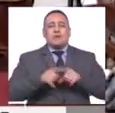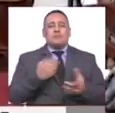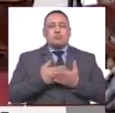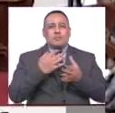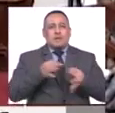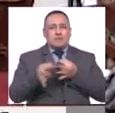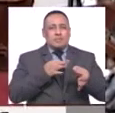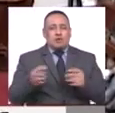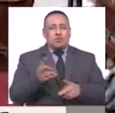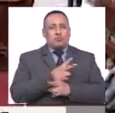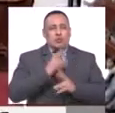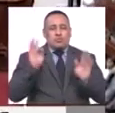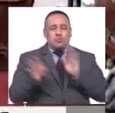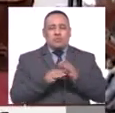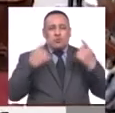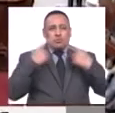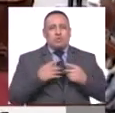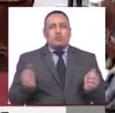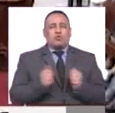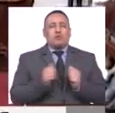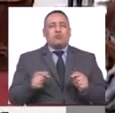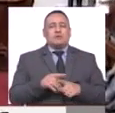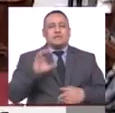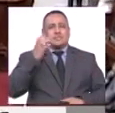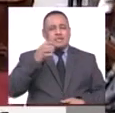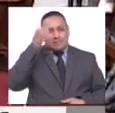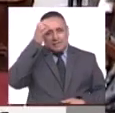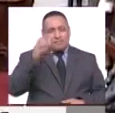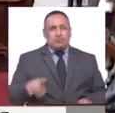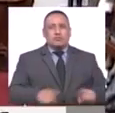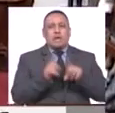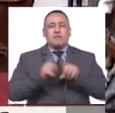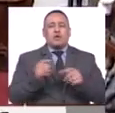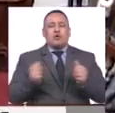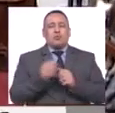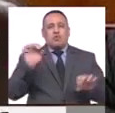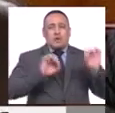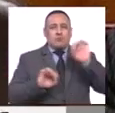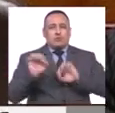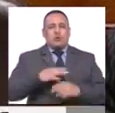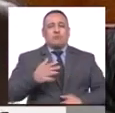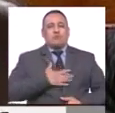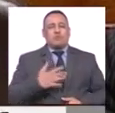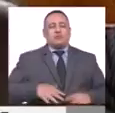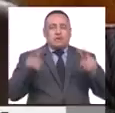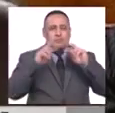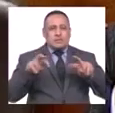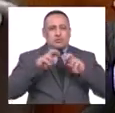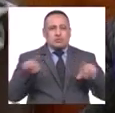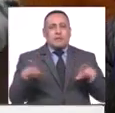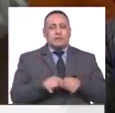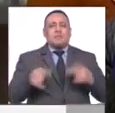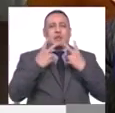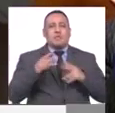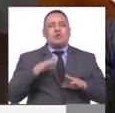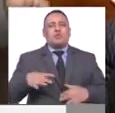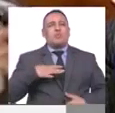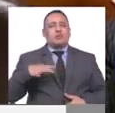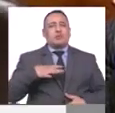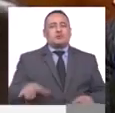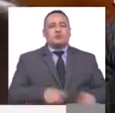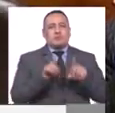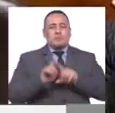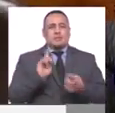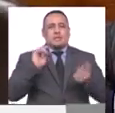su preservación con fines científicos, como un laboratorio natural de investigación para ver el comportamiento